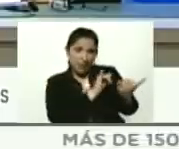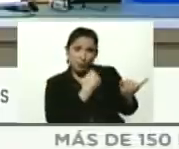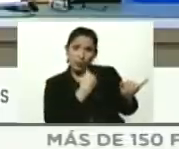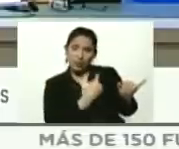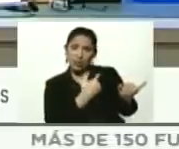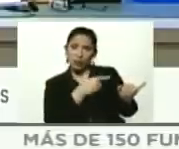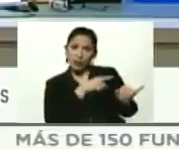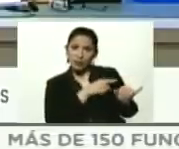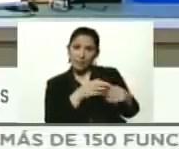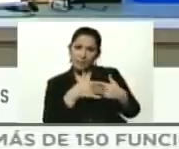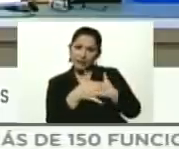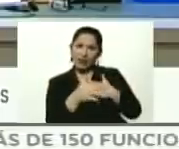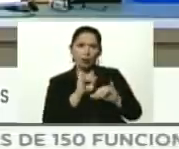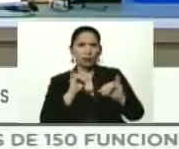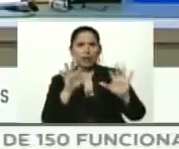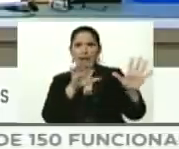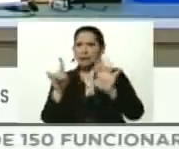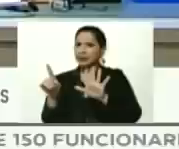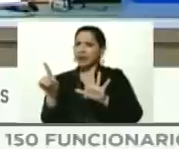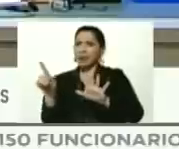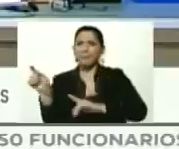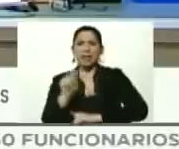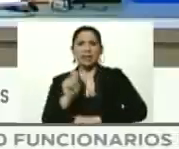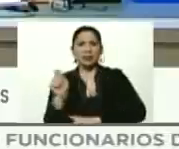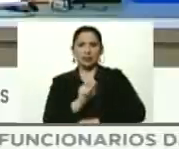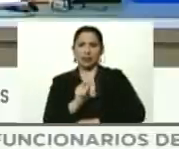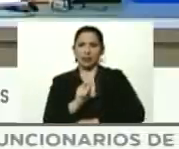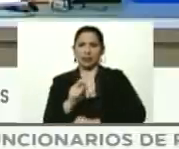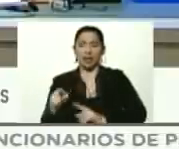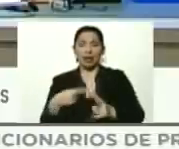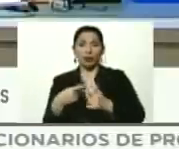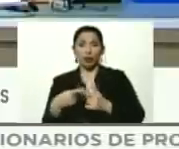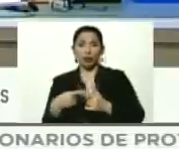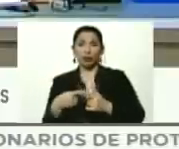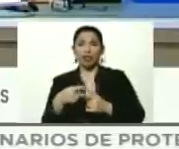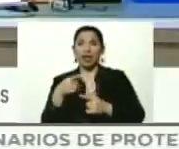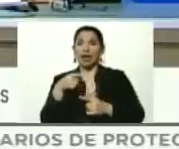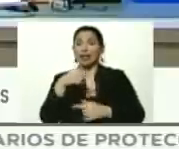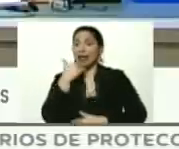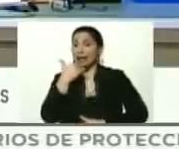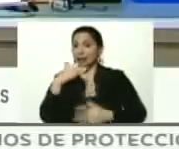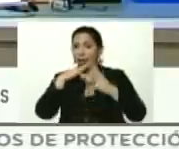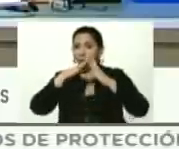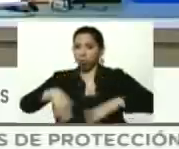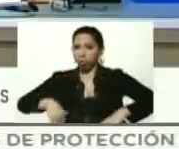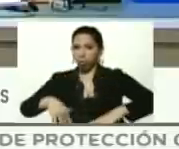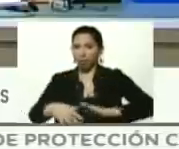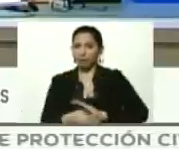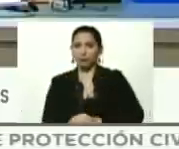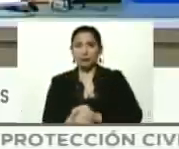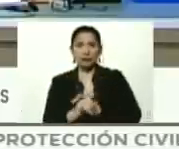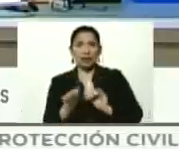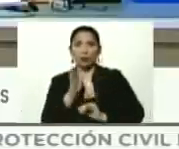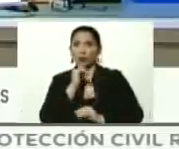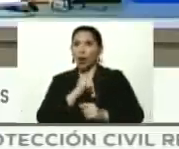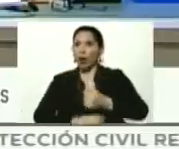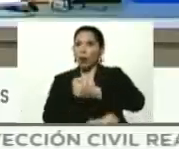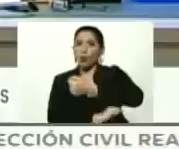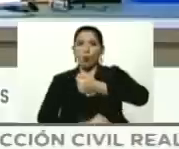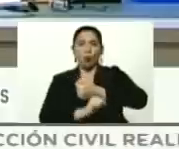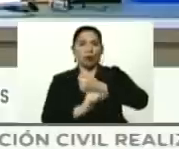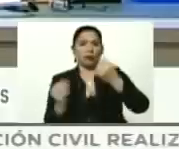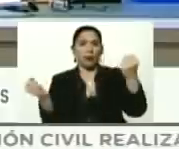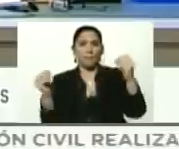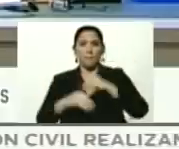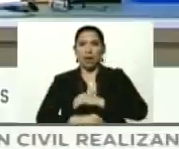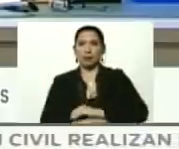Han pasado ya 16 meses y esto está por derrumbarse. Ya esto no aguanta más. Se